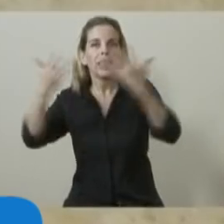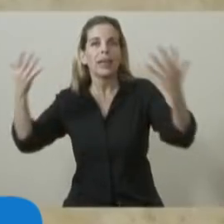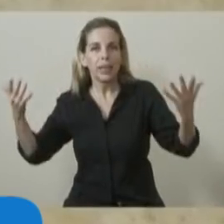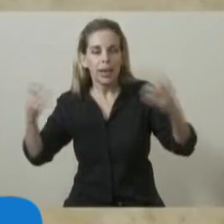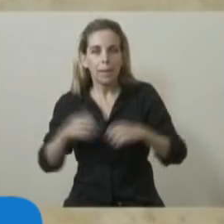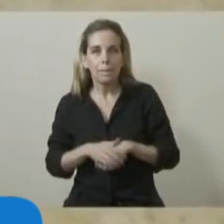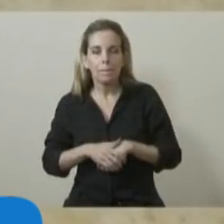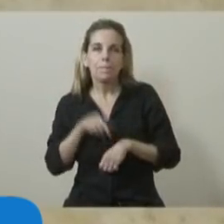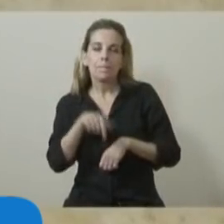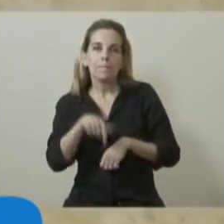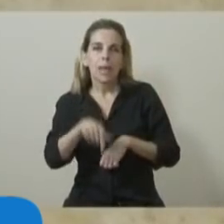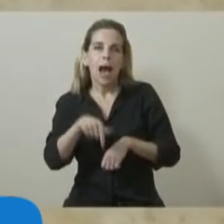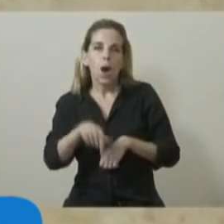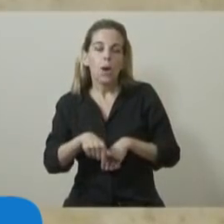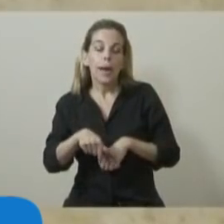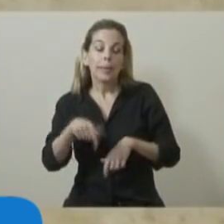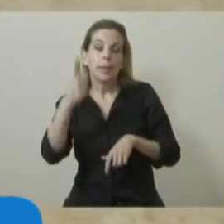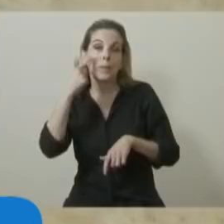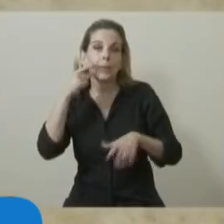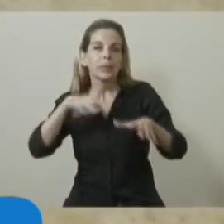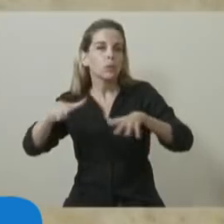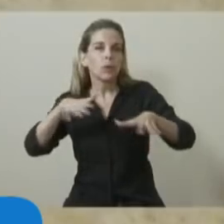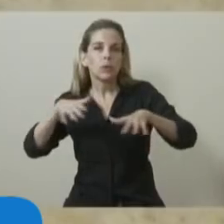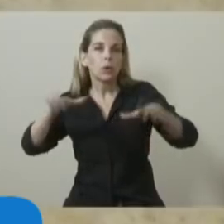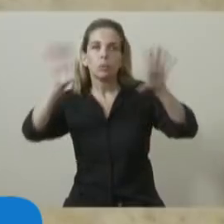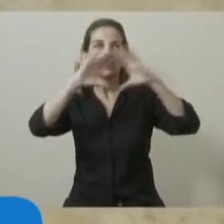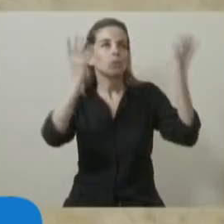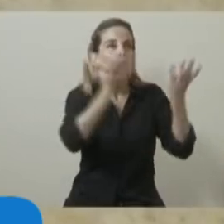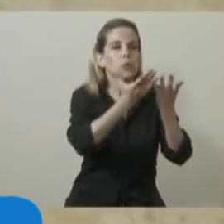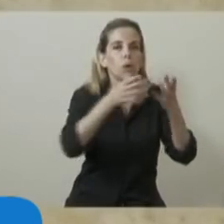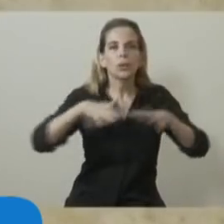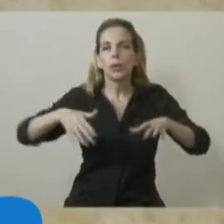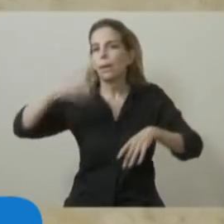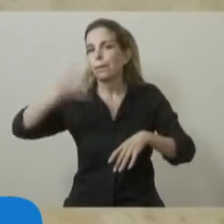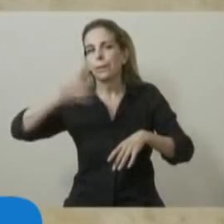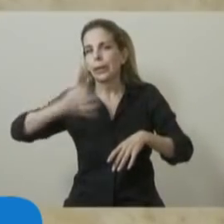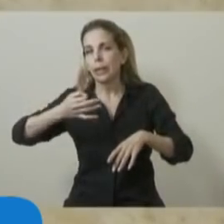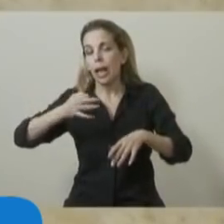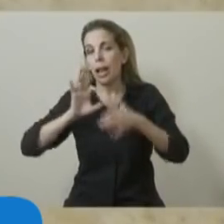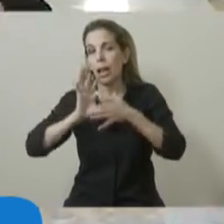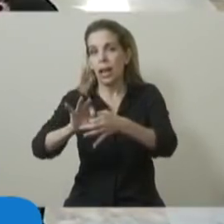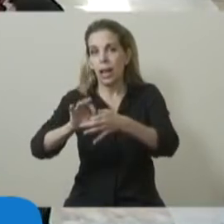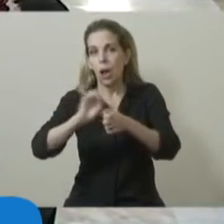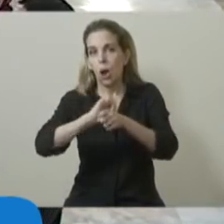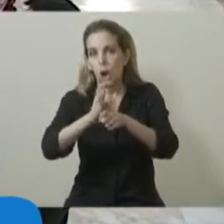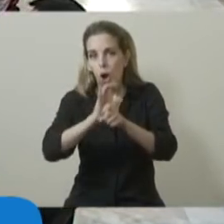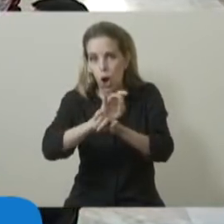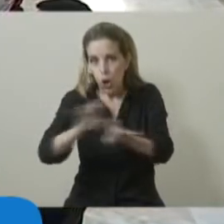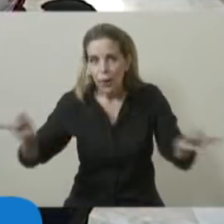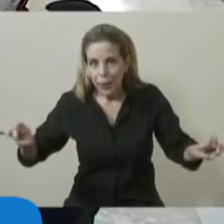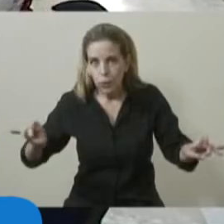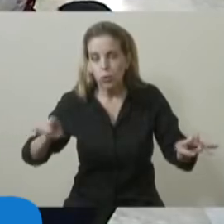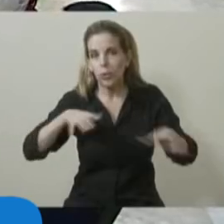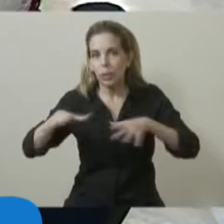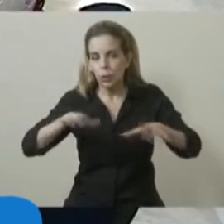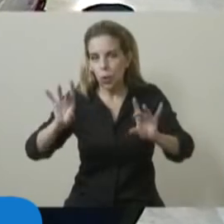Pero estamos viviendo un modo muy especial, el mundo está viviendo un momento único, que tiene que ver con esta pandemia que nos está